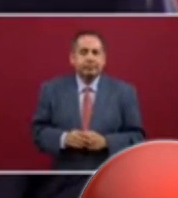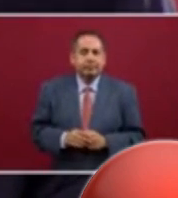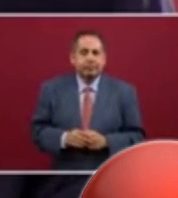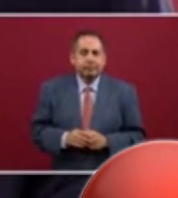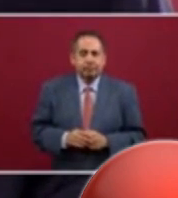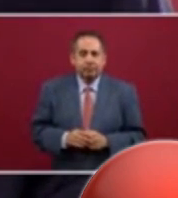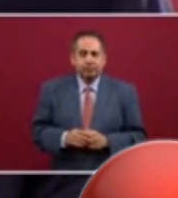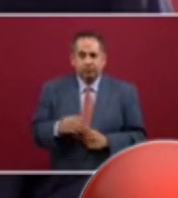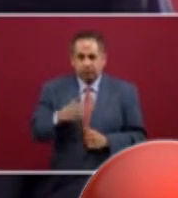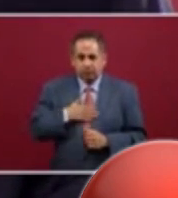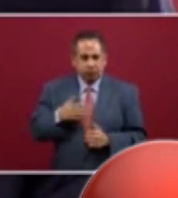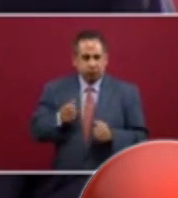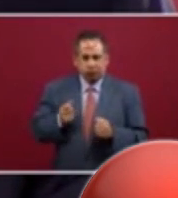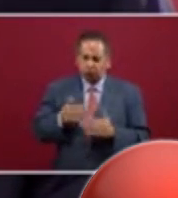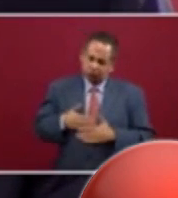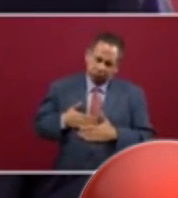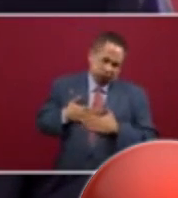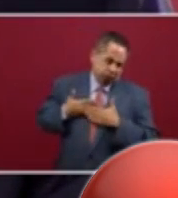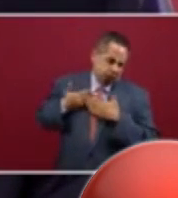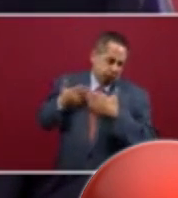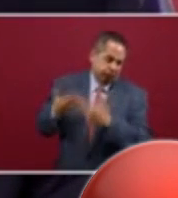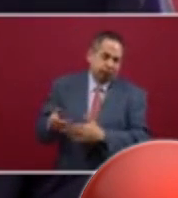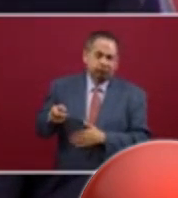Yo le tengo mucha confianza